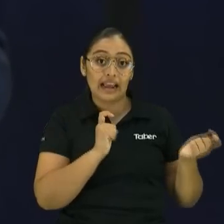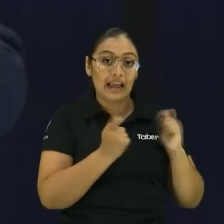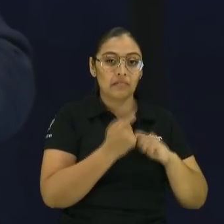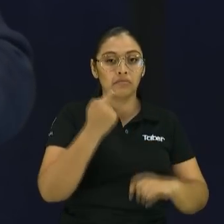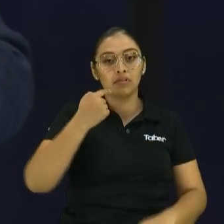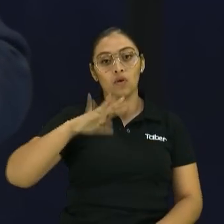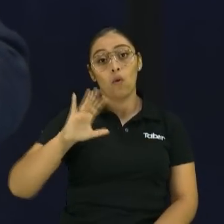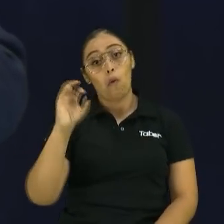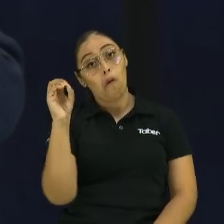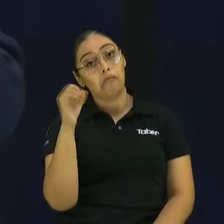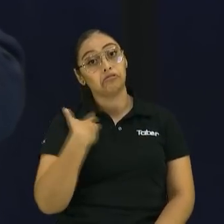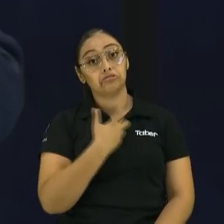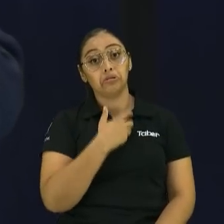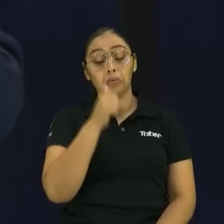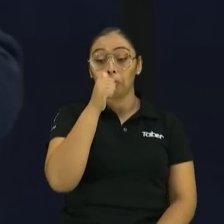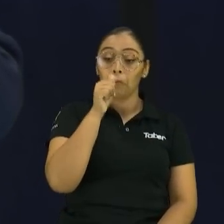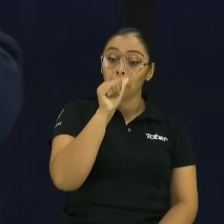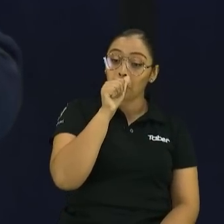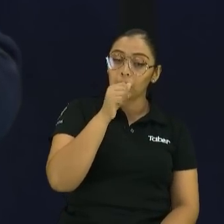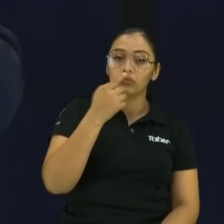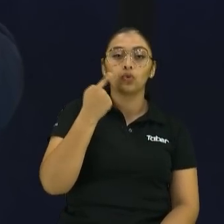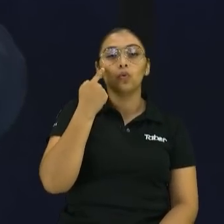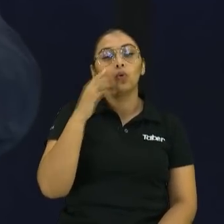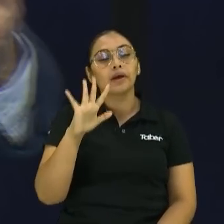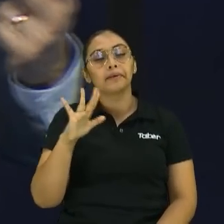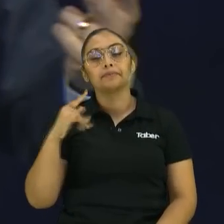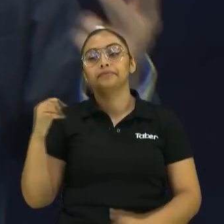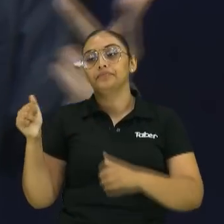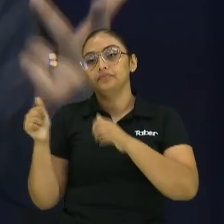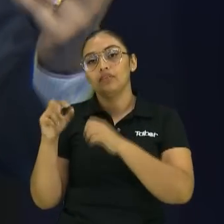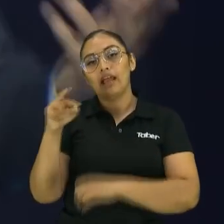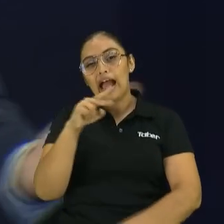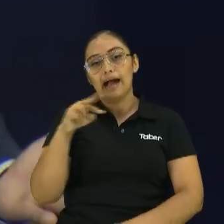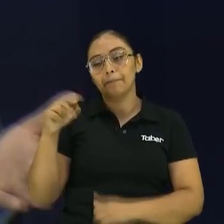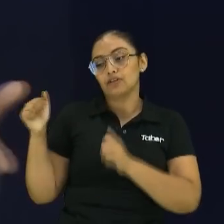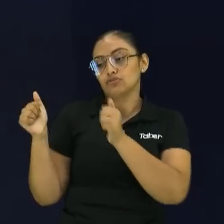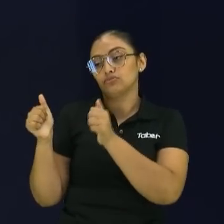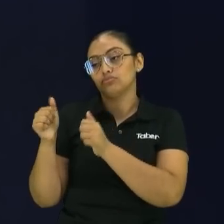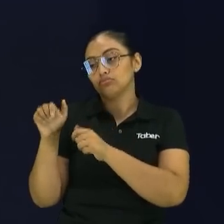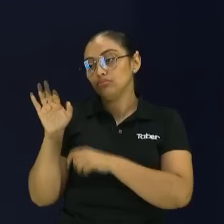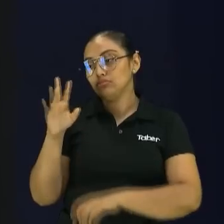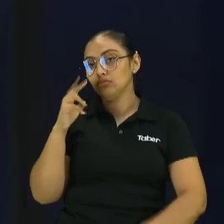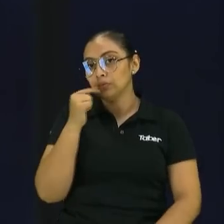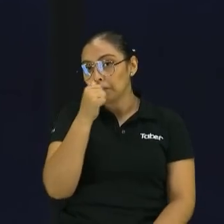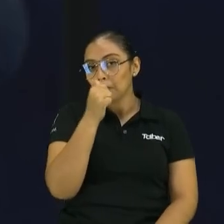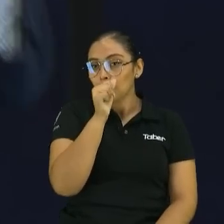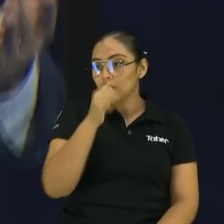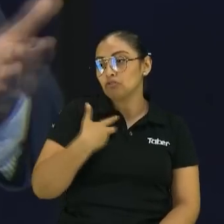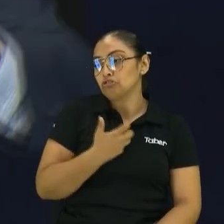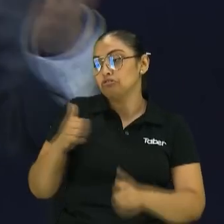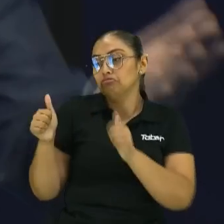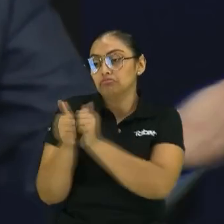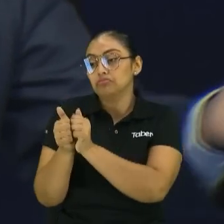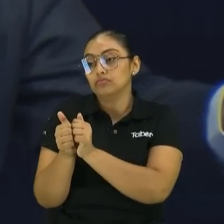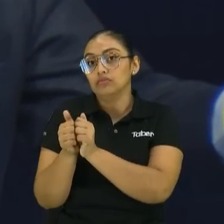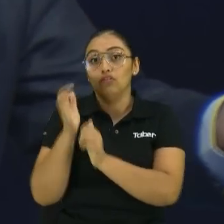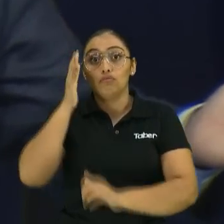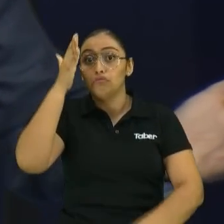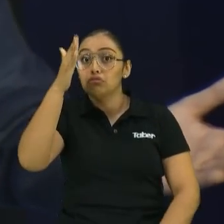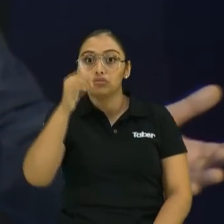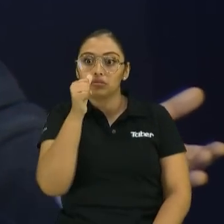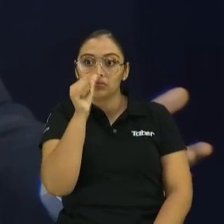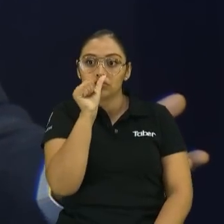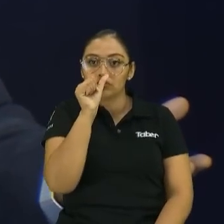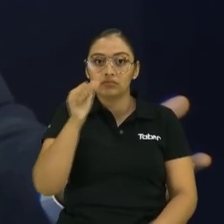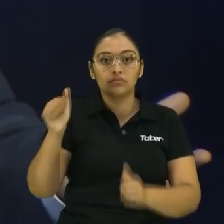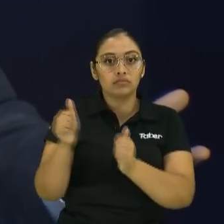adictos vas a terminar adicto Y si terminas o tienes problemas financieros y andas rodeado de gente que anda fiando todo vas a terminar